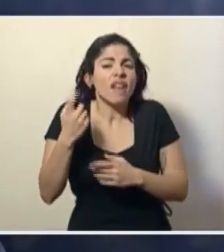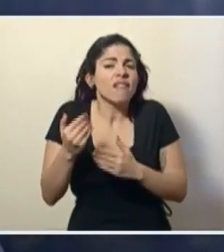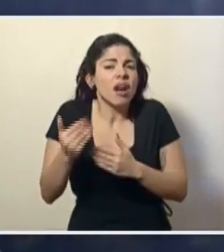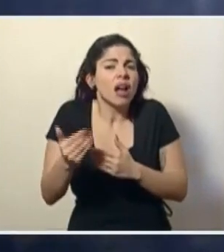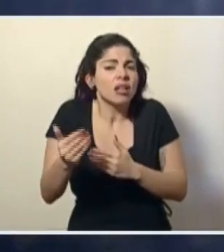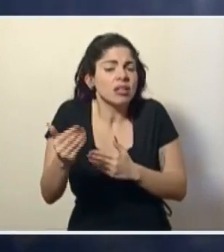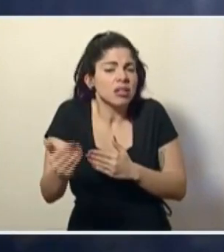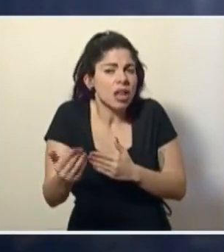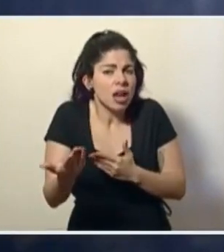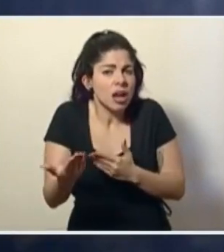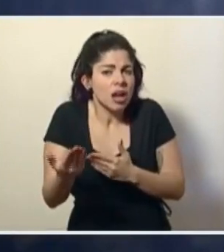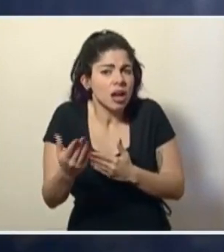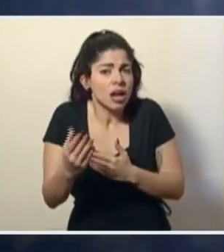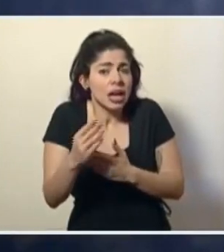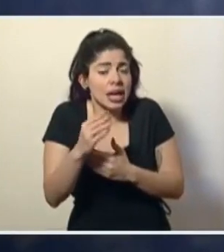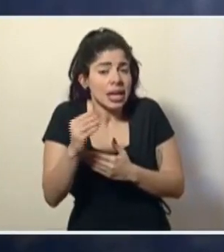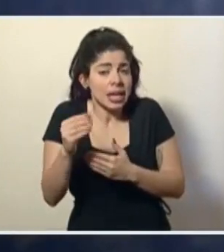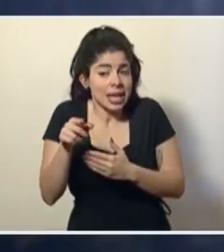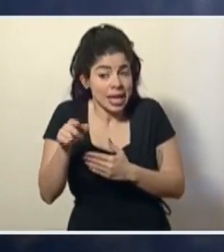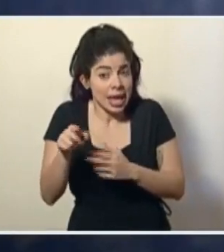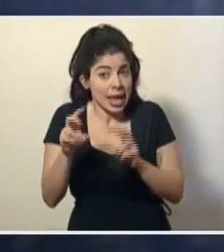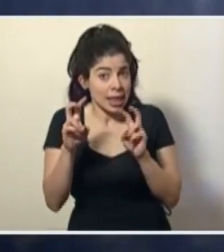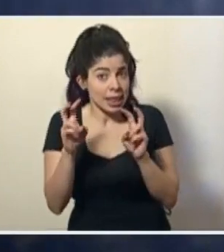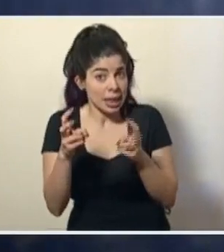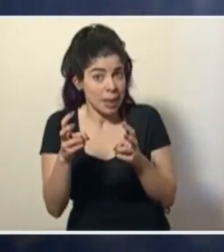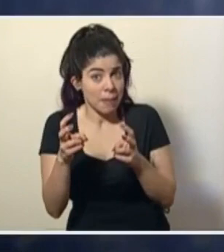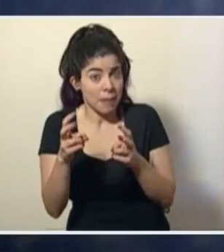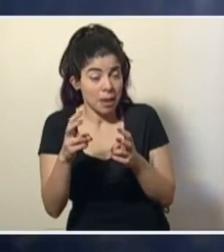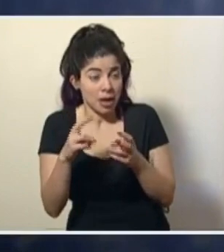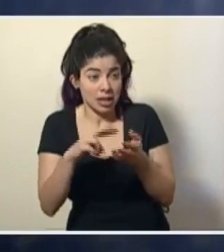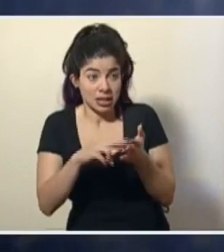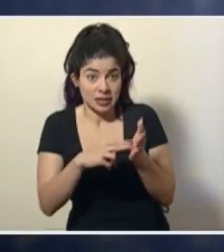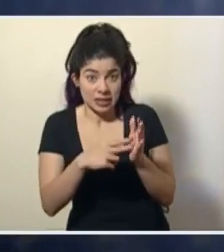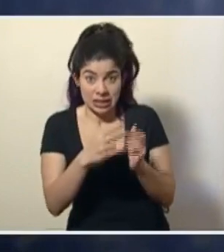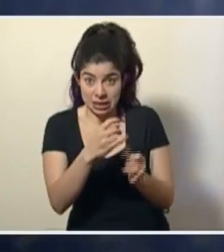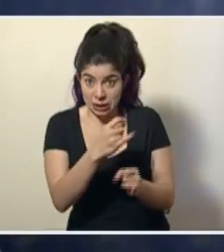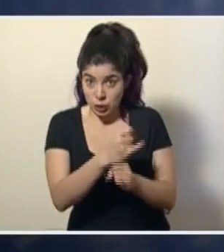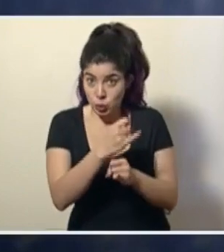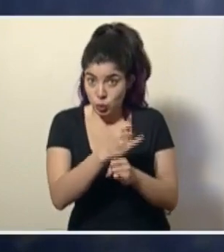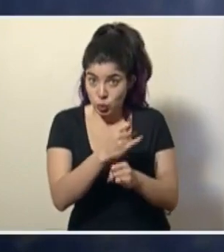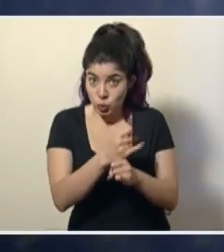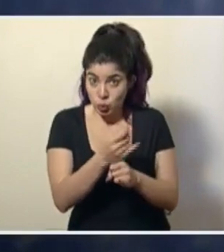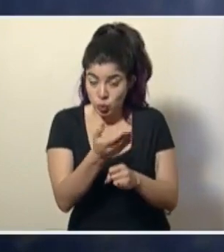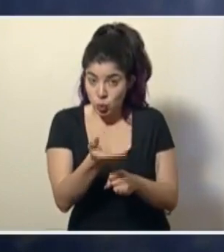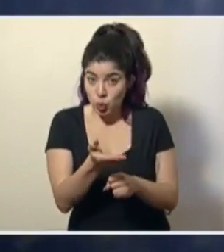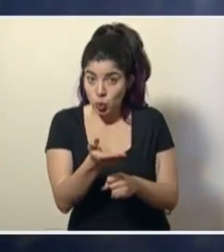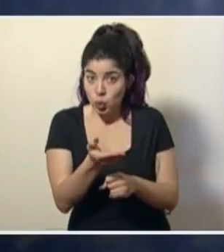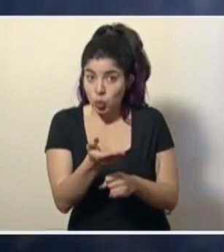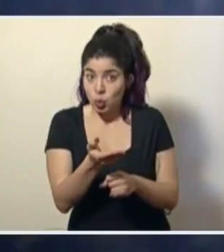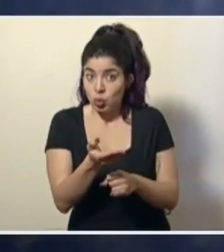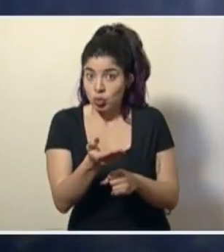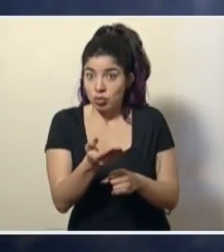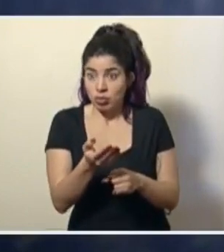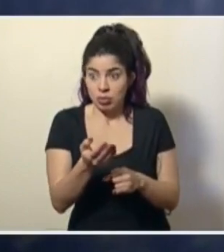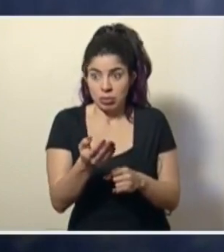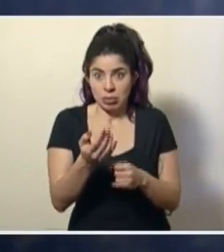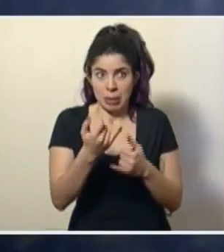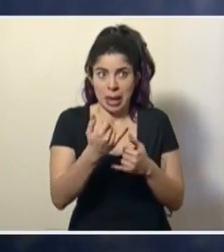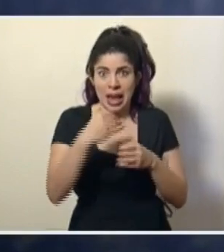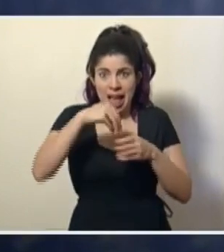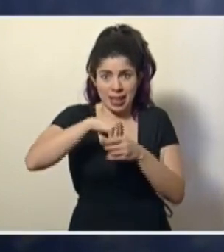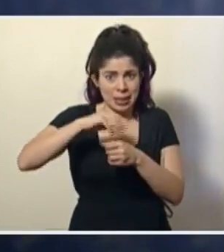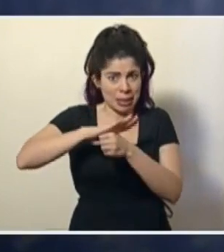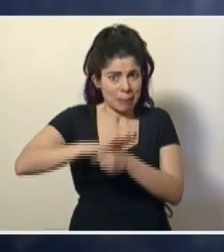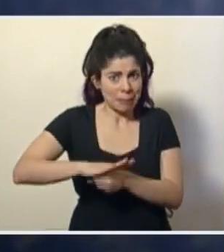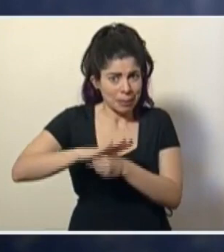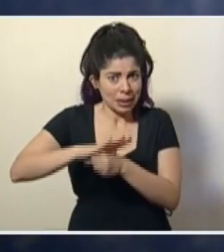pendiente? Y si en este caso la institución estaría ante una presión